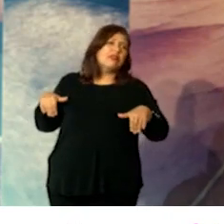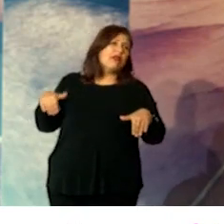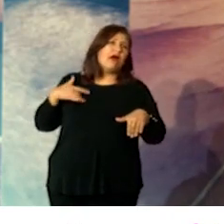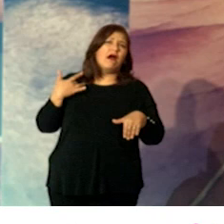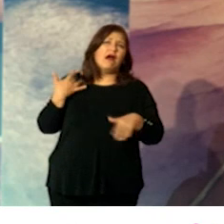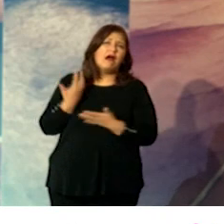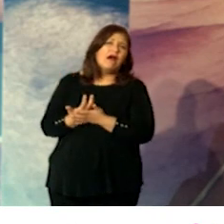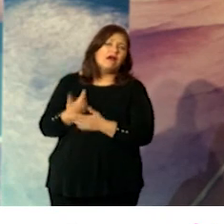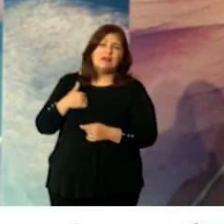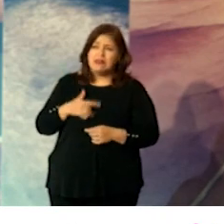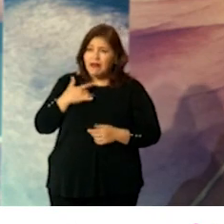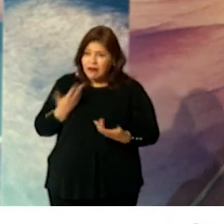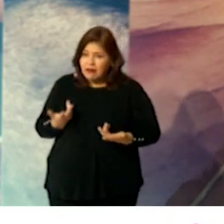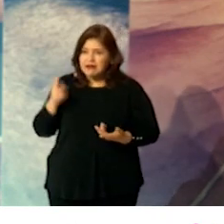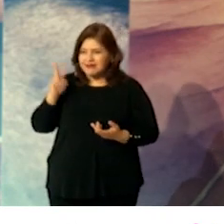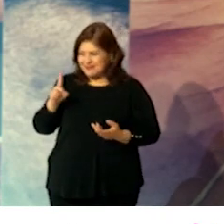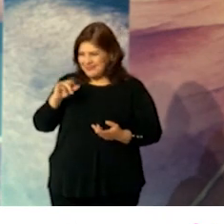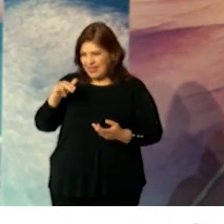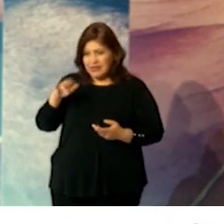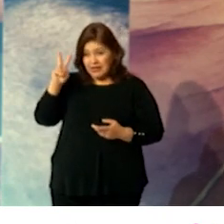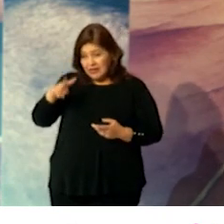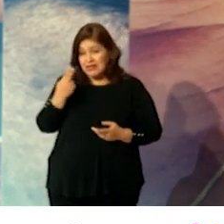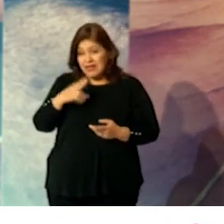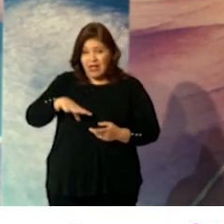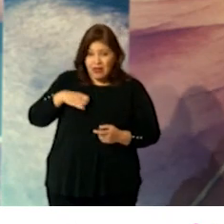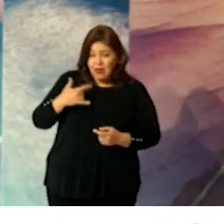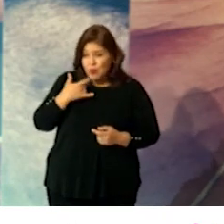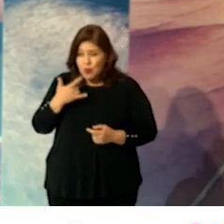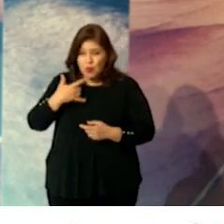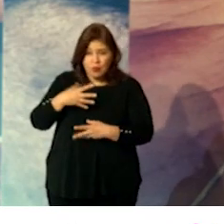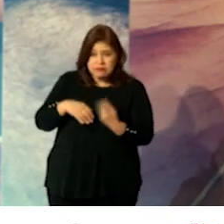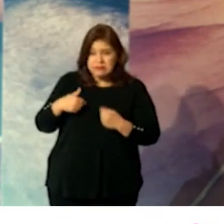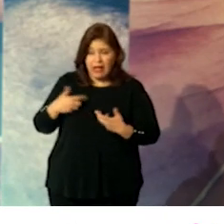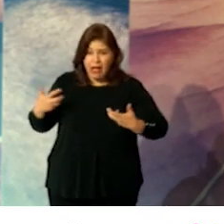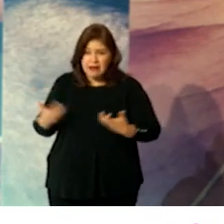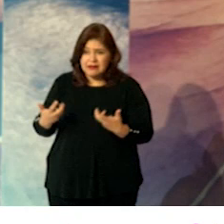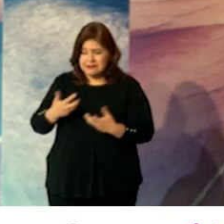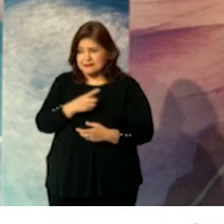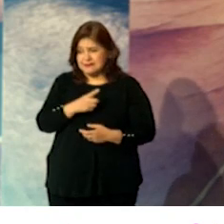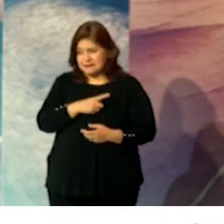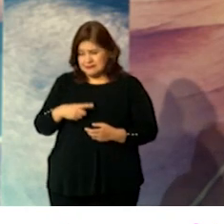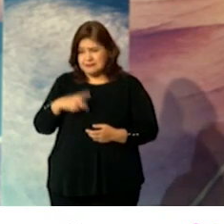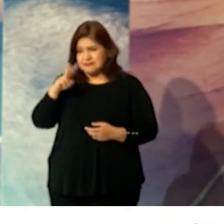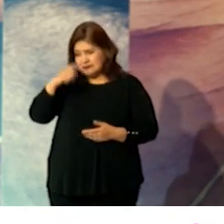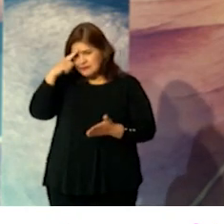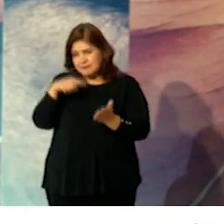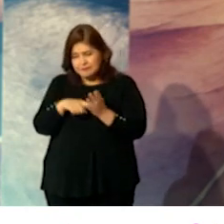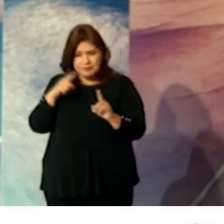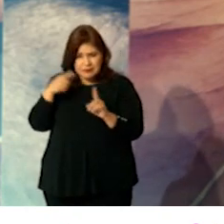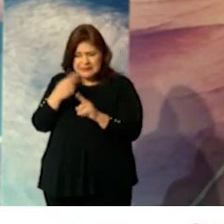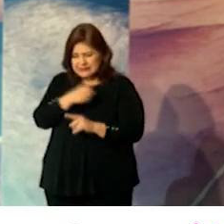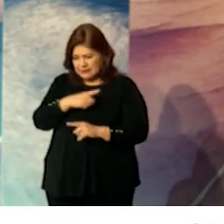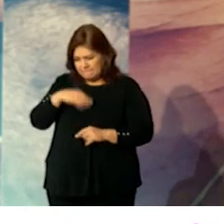nuevo, siguiendo la palabra de Yane, es un esfuerzo mantener las desigualdades que tenemos. Entonces, creo que es fundamental para empezar a